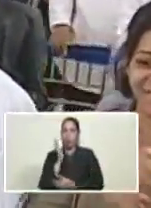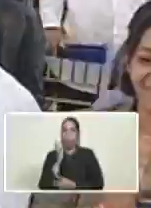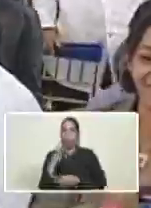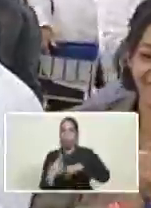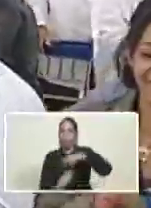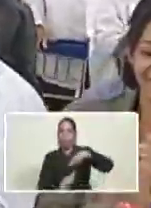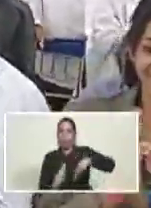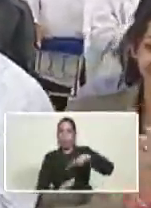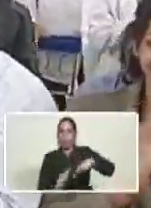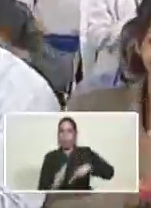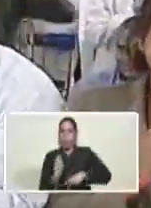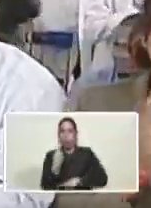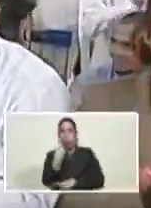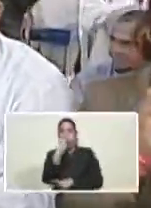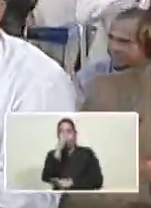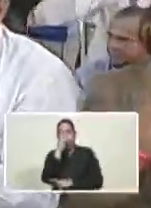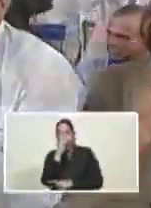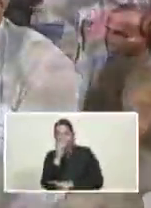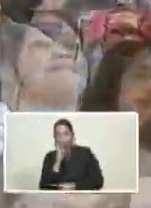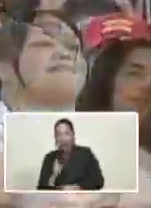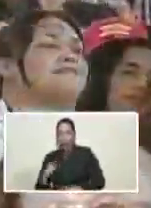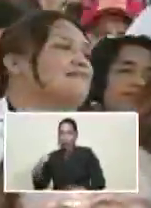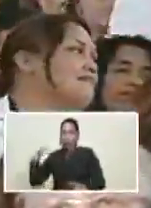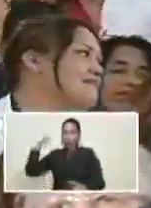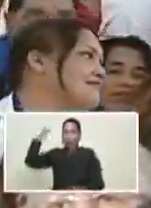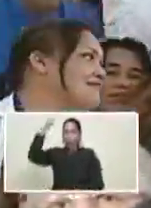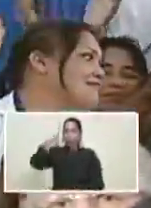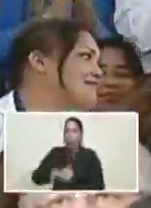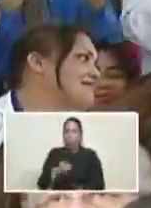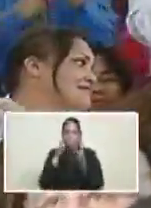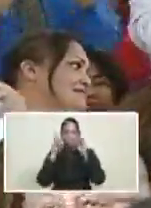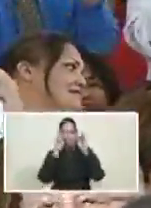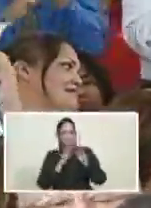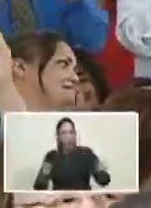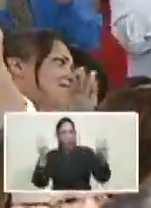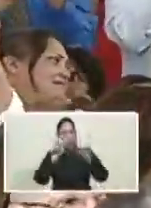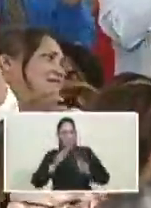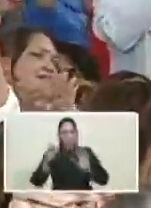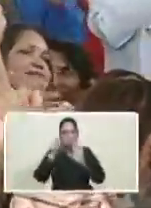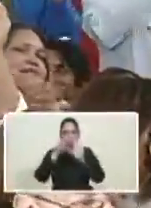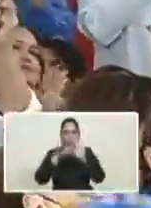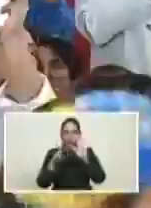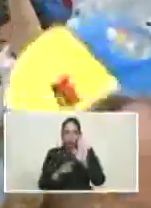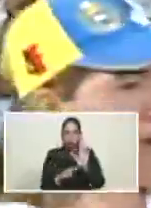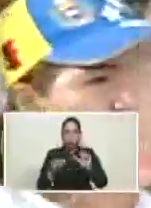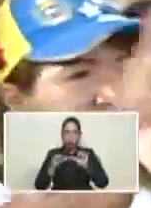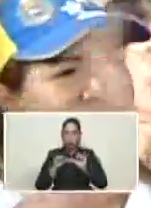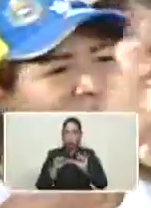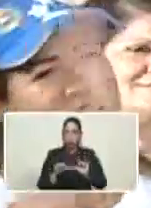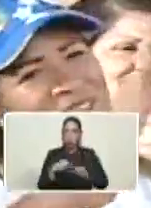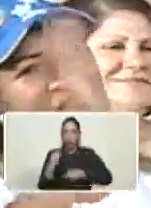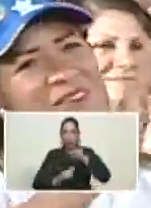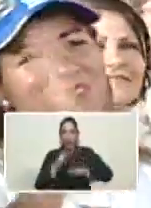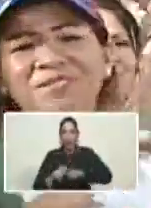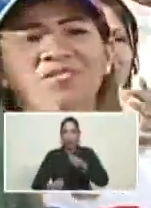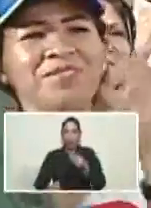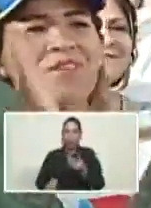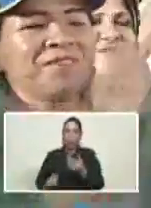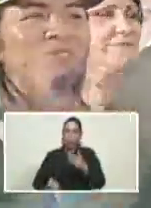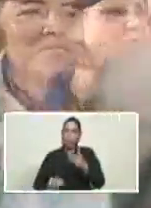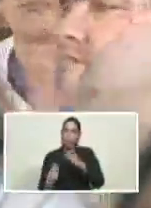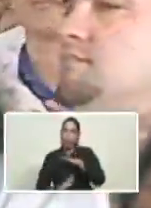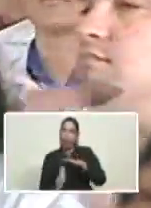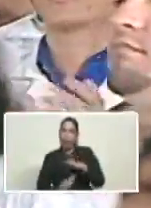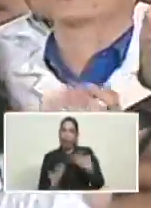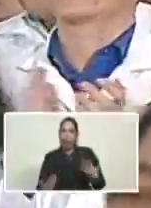de la Salud por un año para vigilar el cumplimiento del plan que se ha elaborado desde las bases. A aquellos